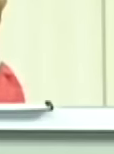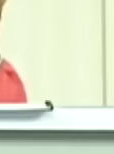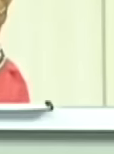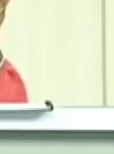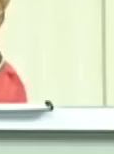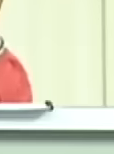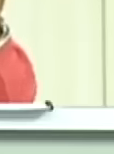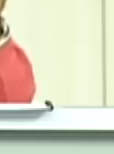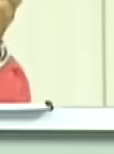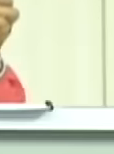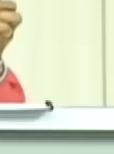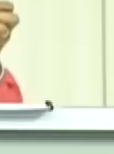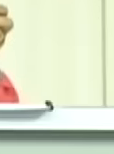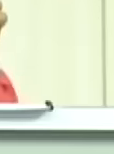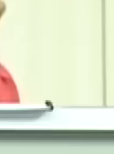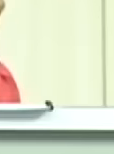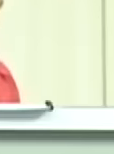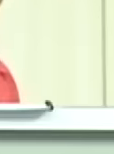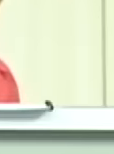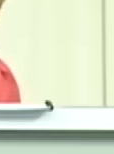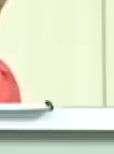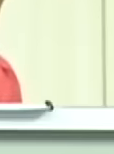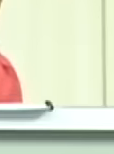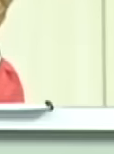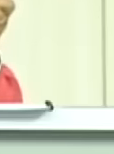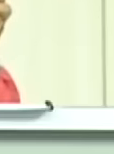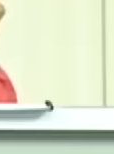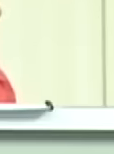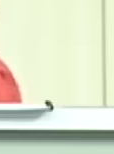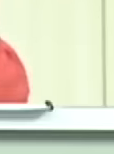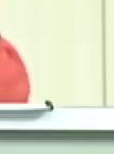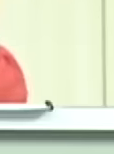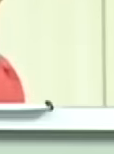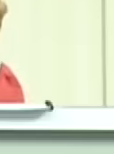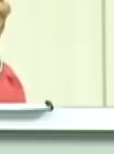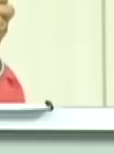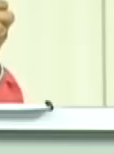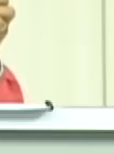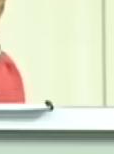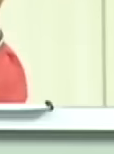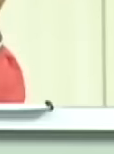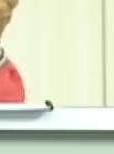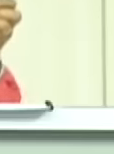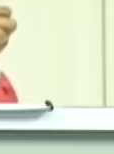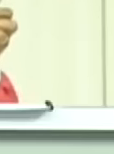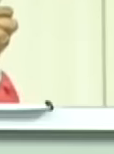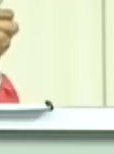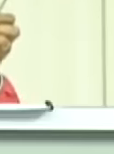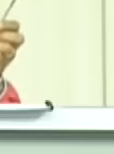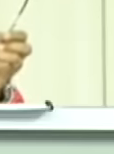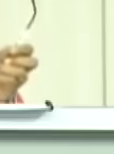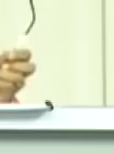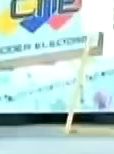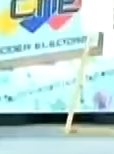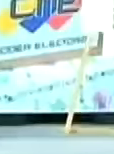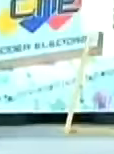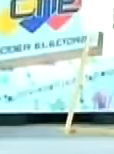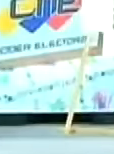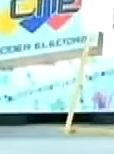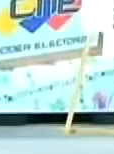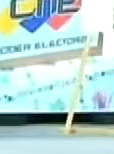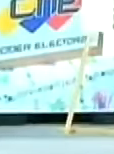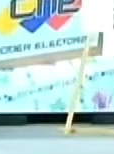de la democracia radical con Bárbara, mejor conocida como Nacaona,